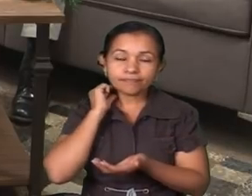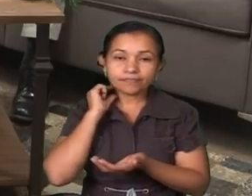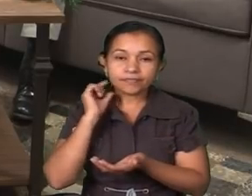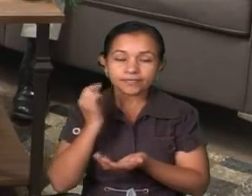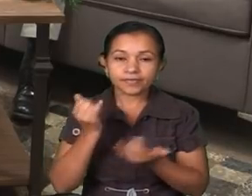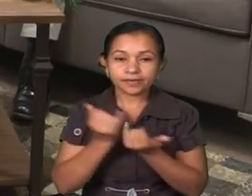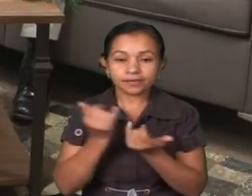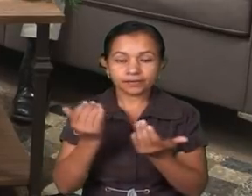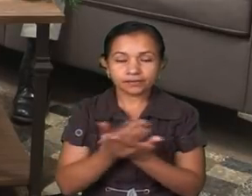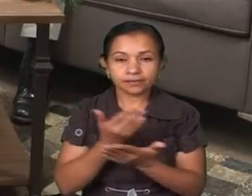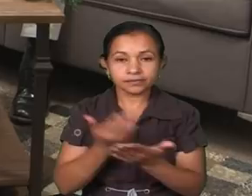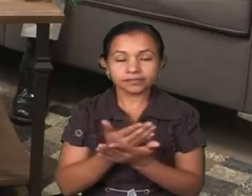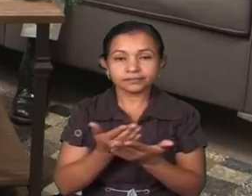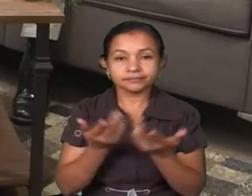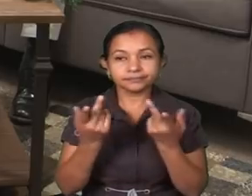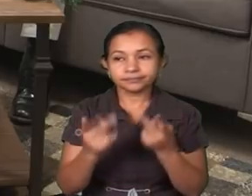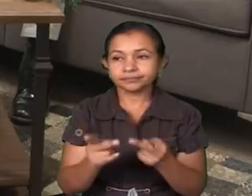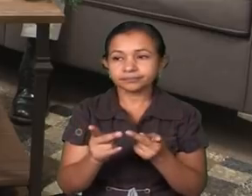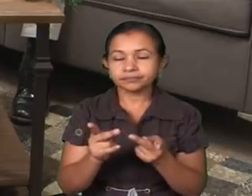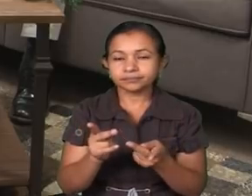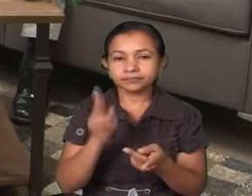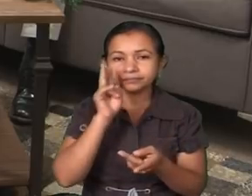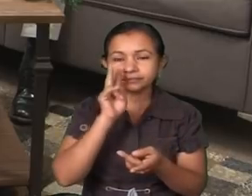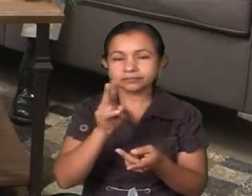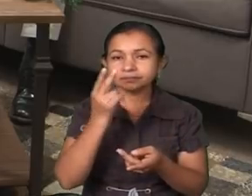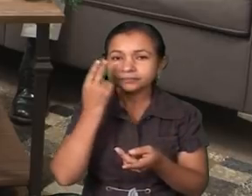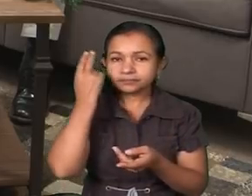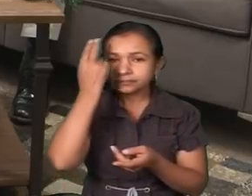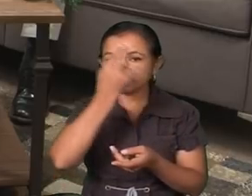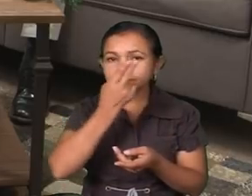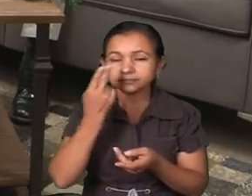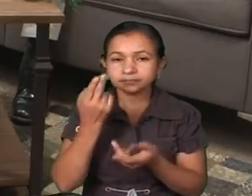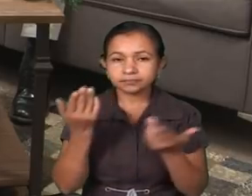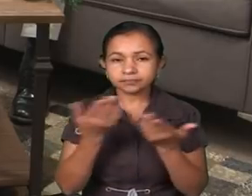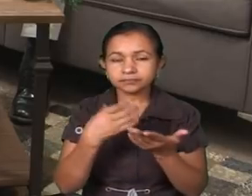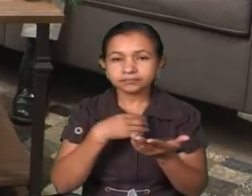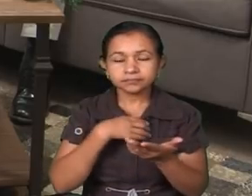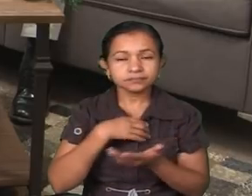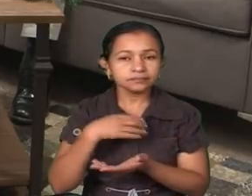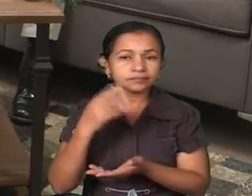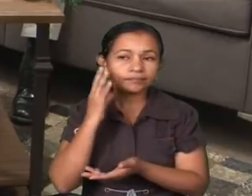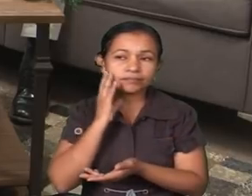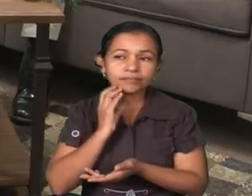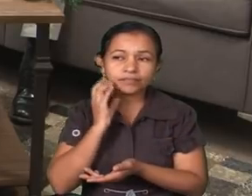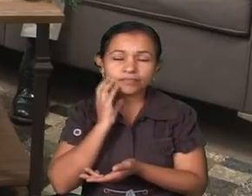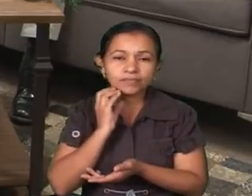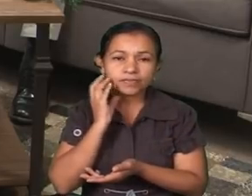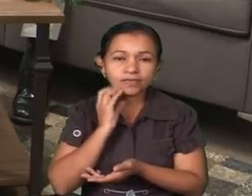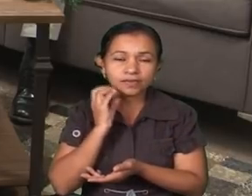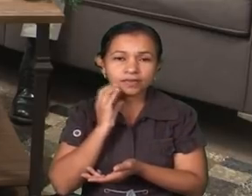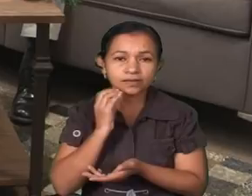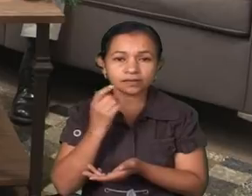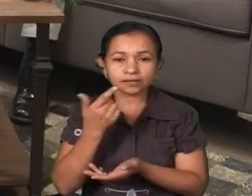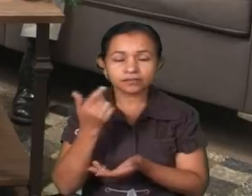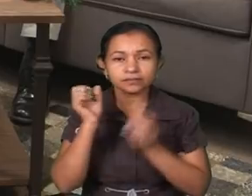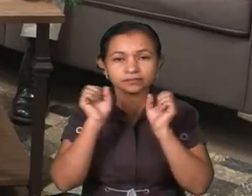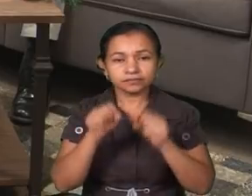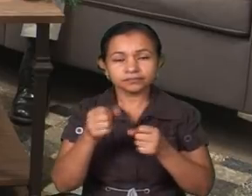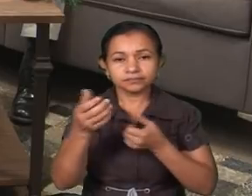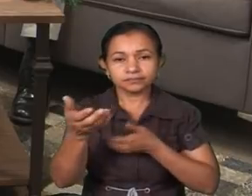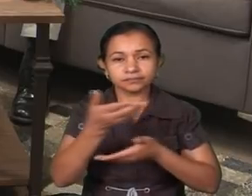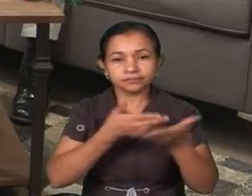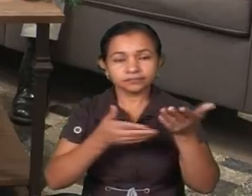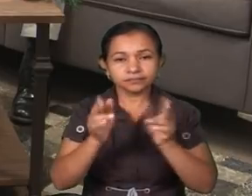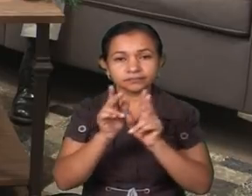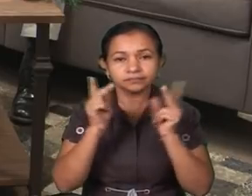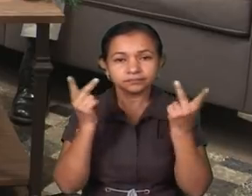obispos actuales. Y frente a ello, yo le pregunto a partir de su experiencia y de lo que usted pudiera compartir al